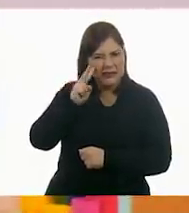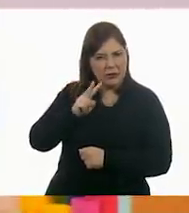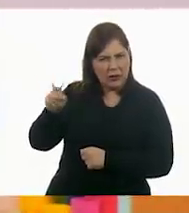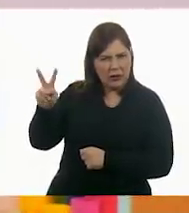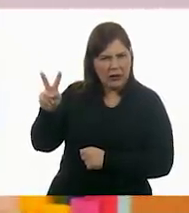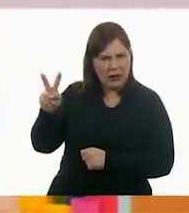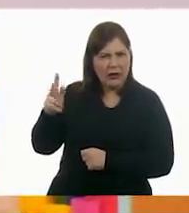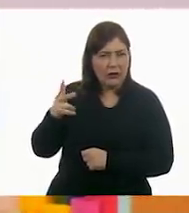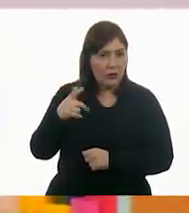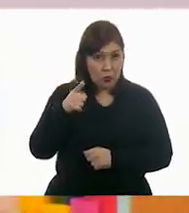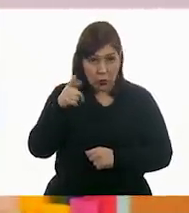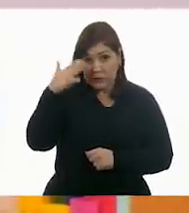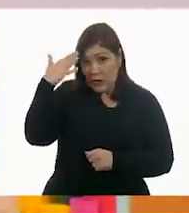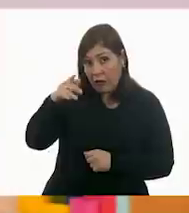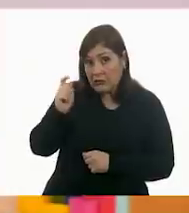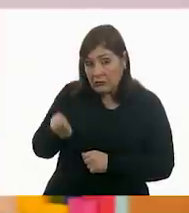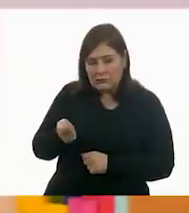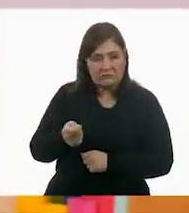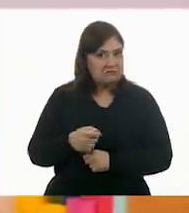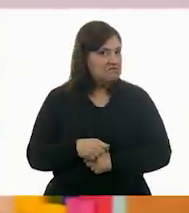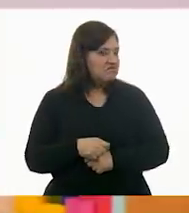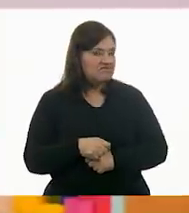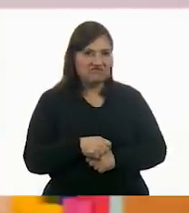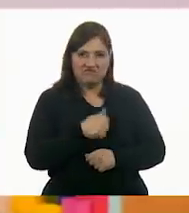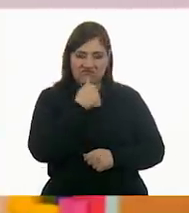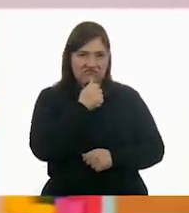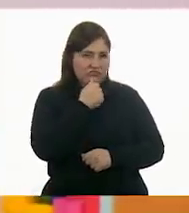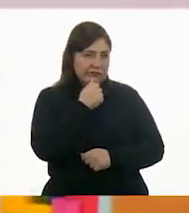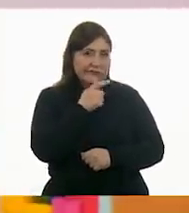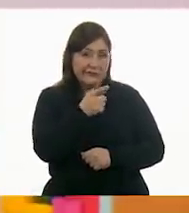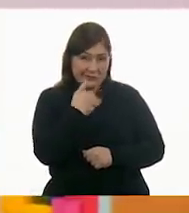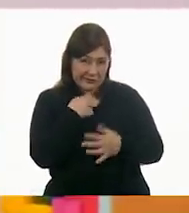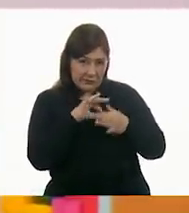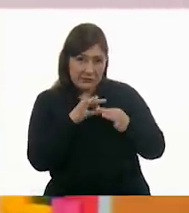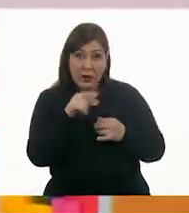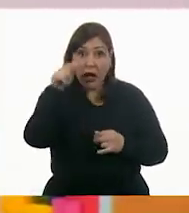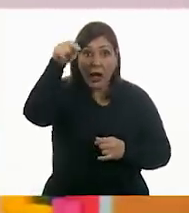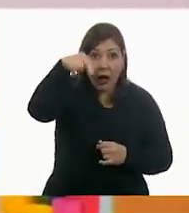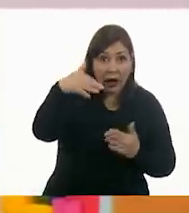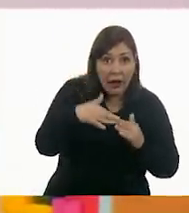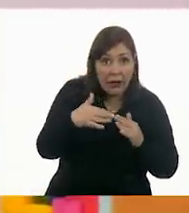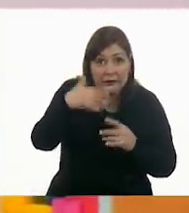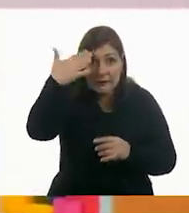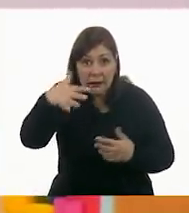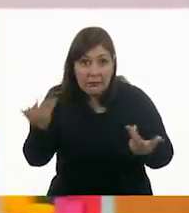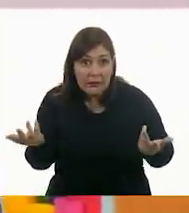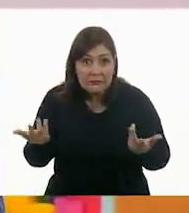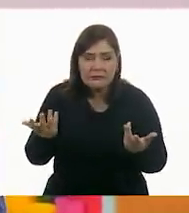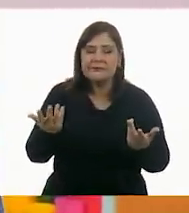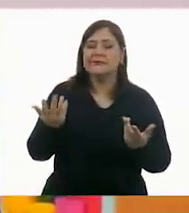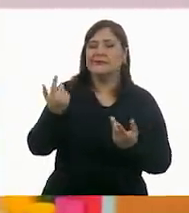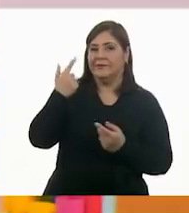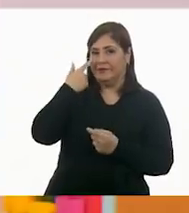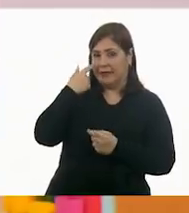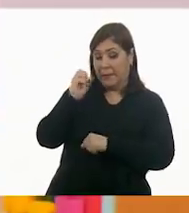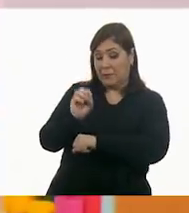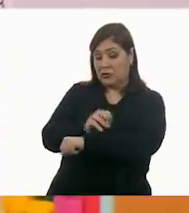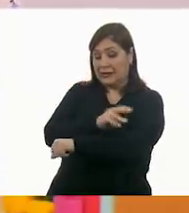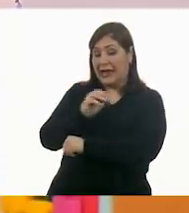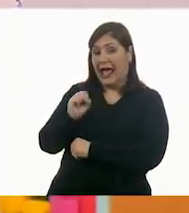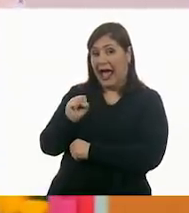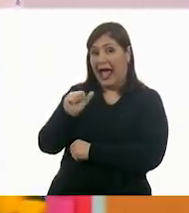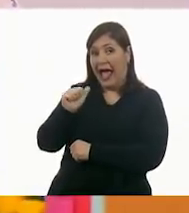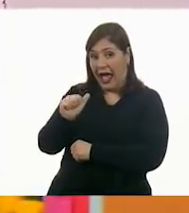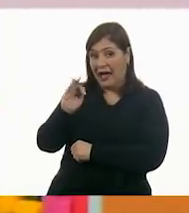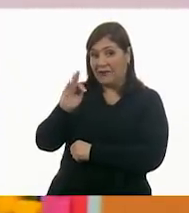¿Sabes qué es eso, Mariana? La verdad, no. ¿Podría explicarme? Ahí en casita, ¿saben qué es? Las emociones aflictivas,